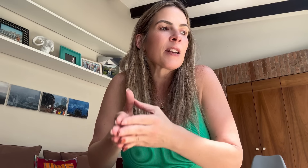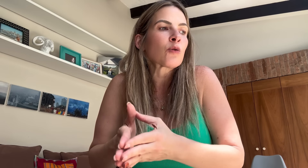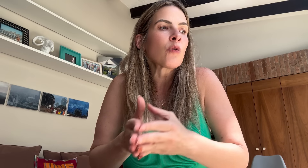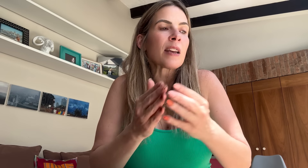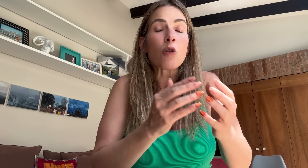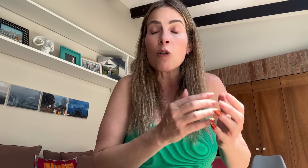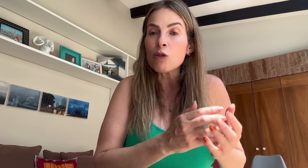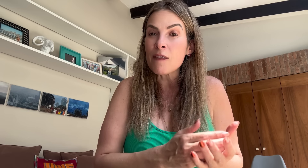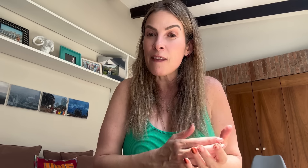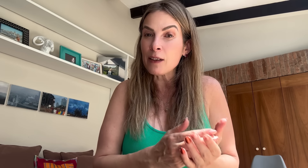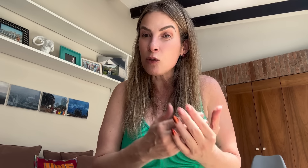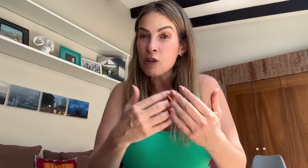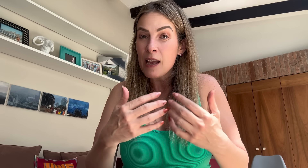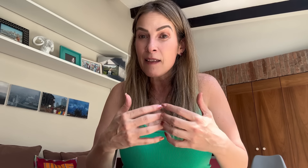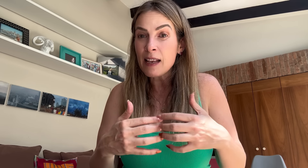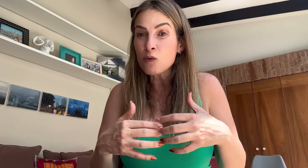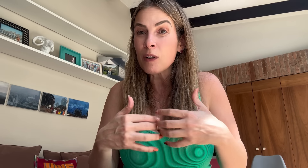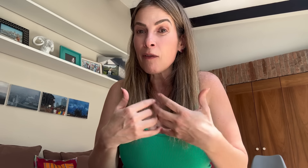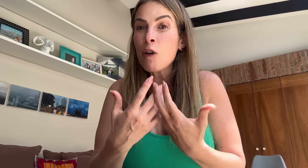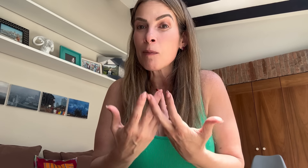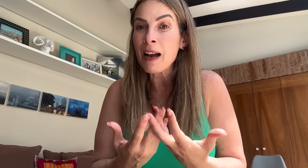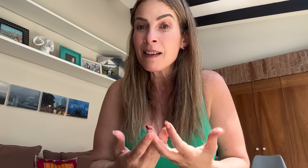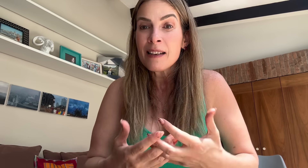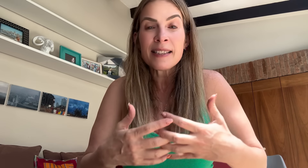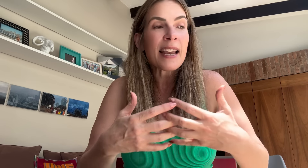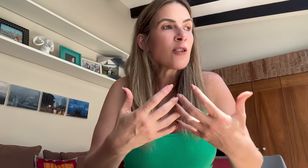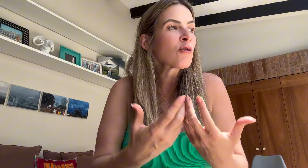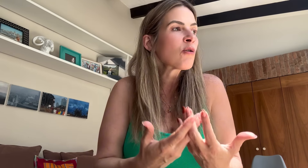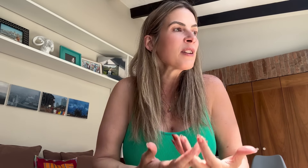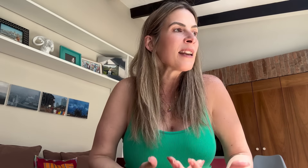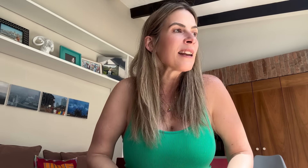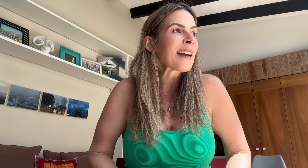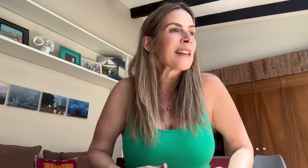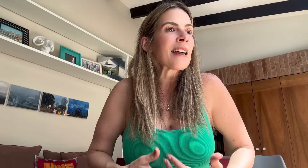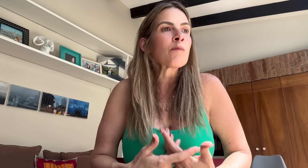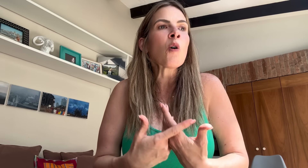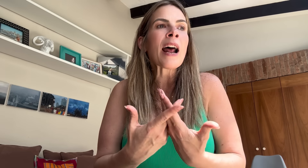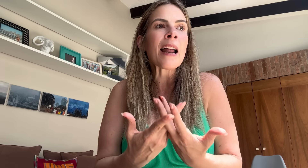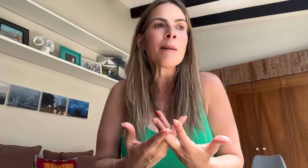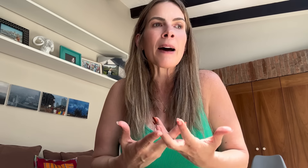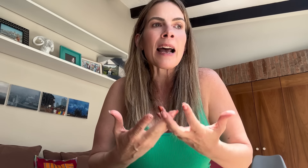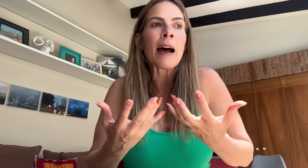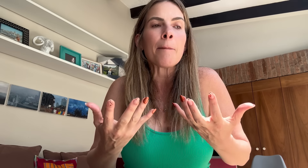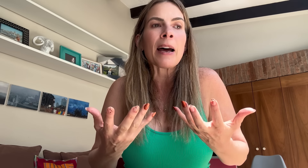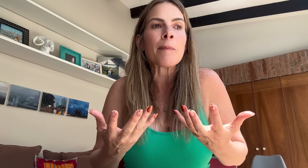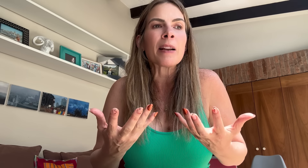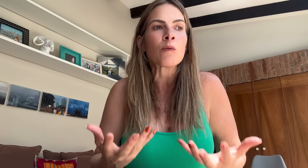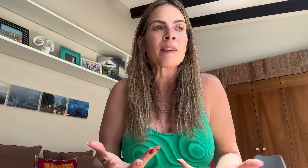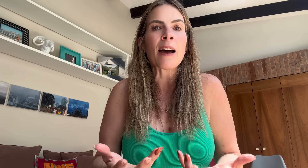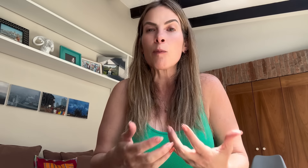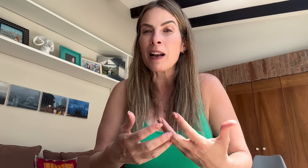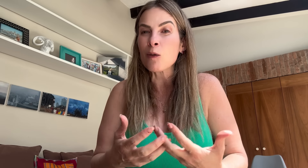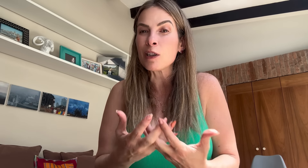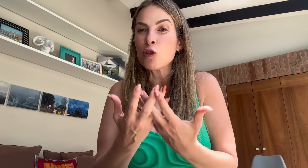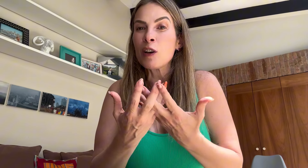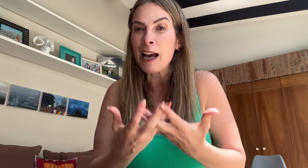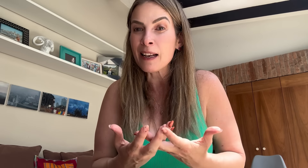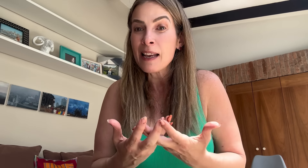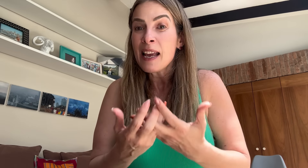las virtudes o los defectos de su reforma, si ellos no tienen calidad moral para preguntar o